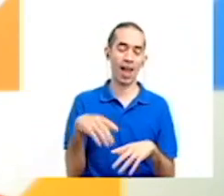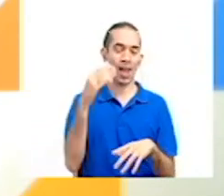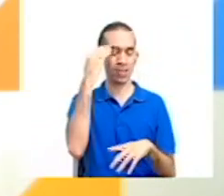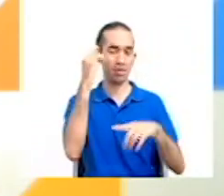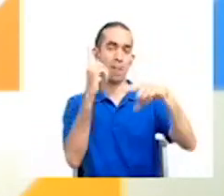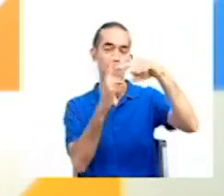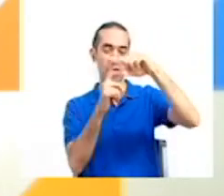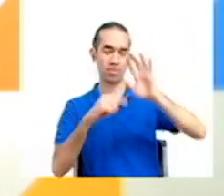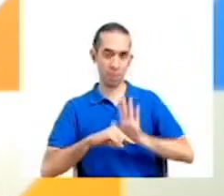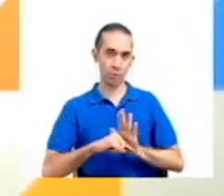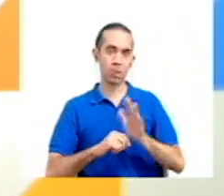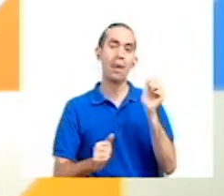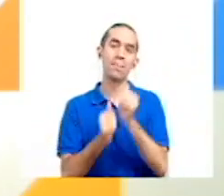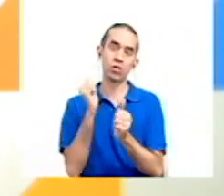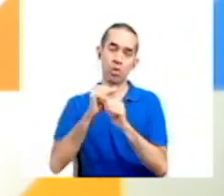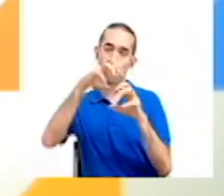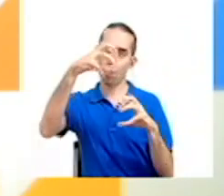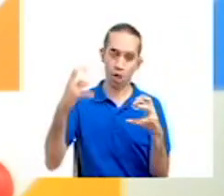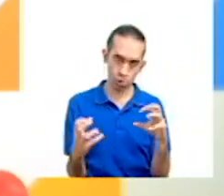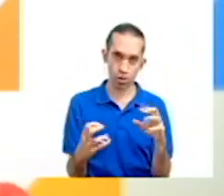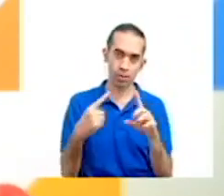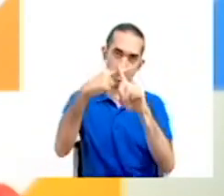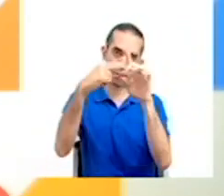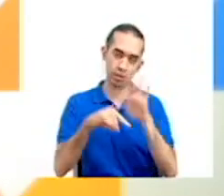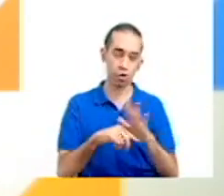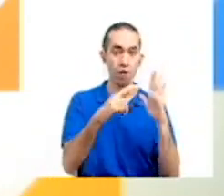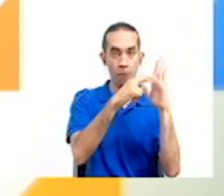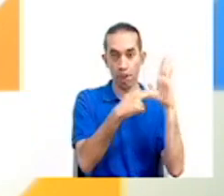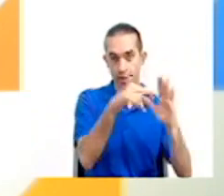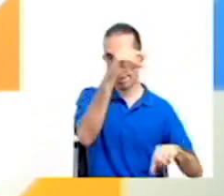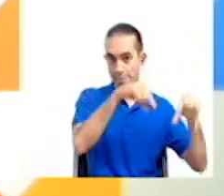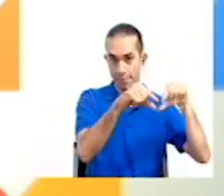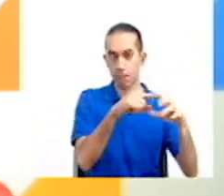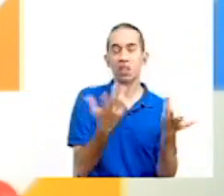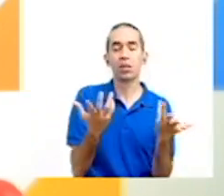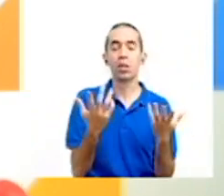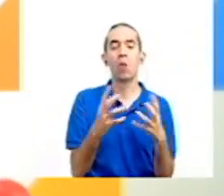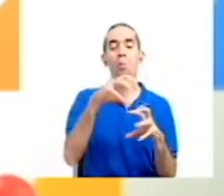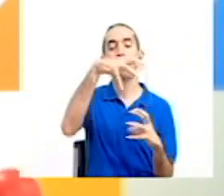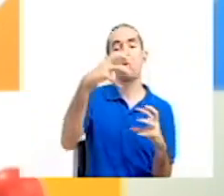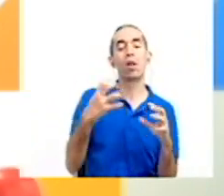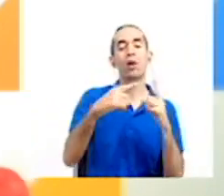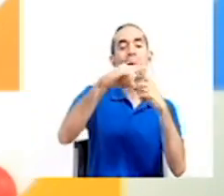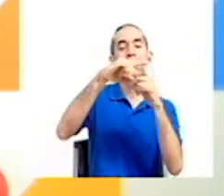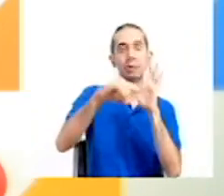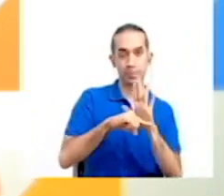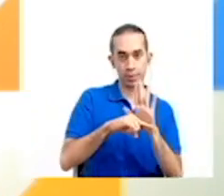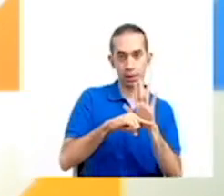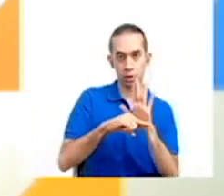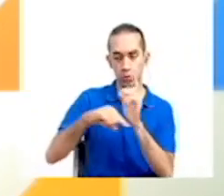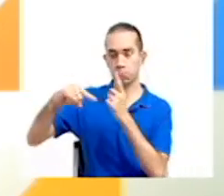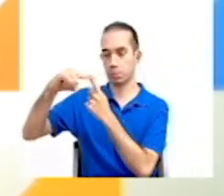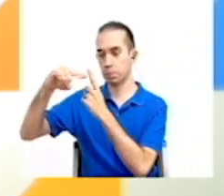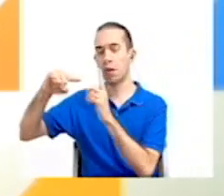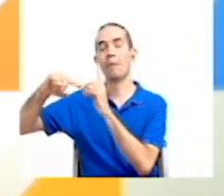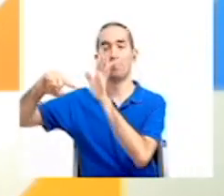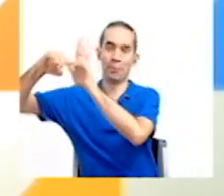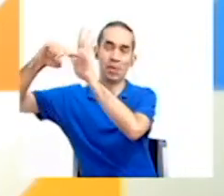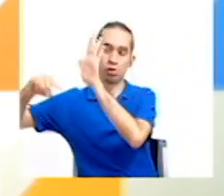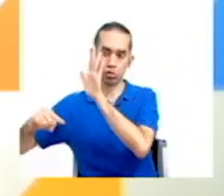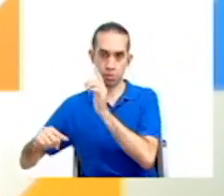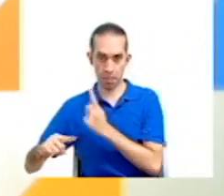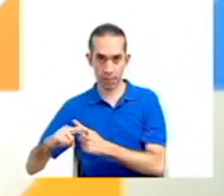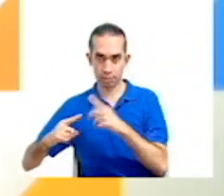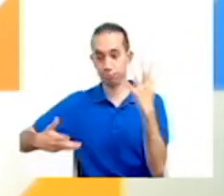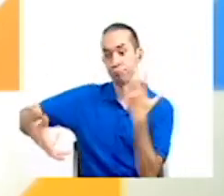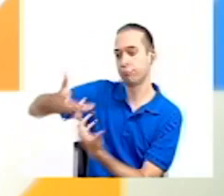de las moléculas son polares y hay una regla en química que dice que una molécula polar disuelve a otra molécula polar. Entonces, el agua es